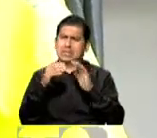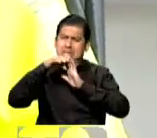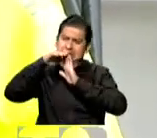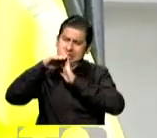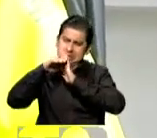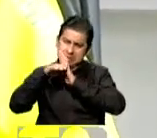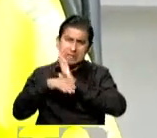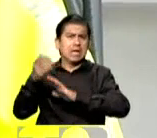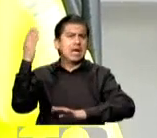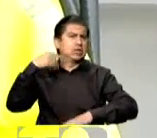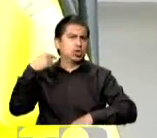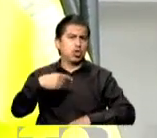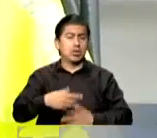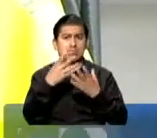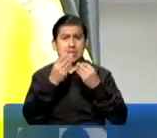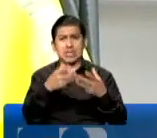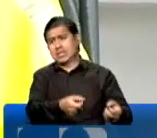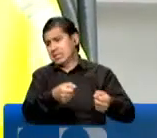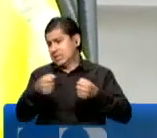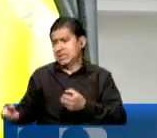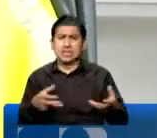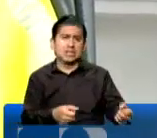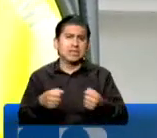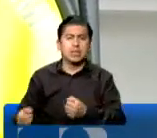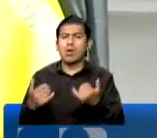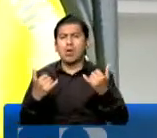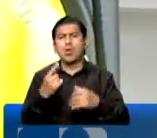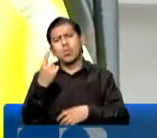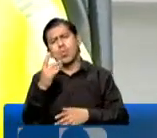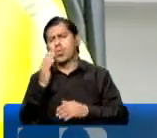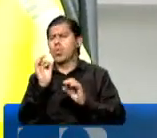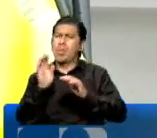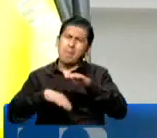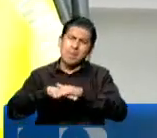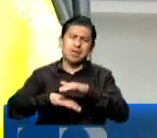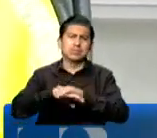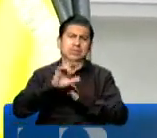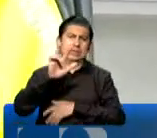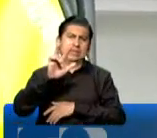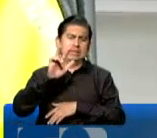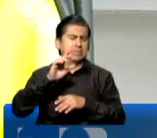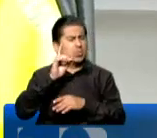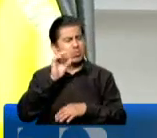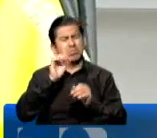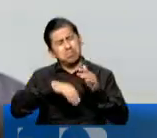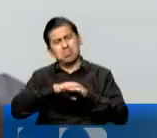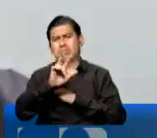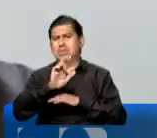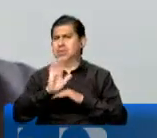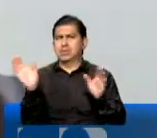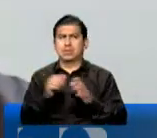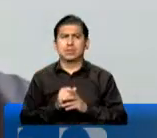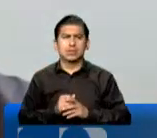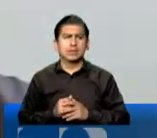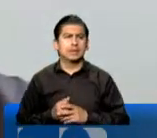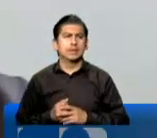la gestión de cadáveres, con un promedio de 1 y máximo 3 cadáveres al día que se han levantado.